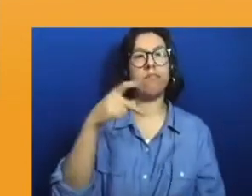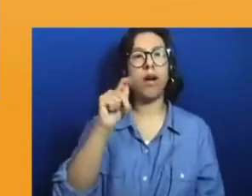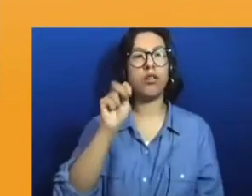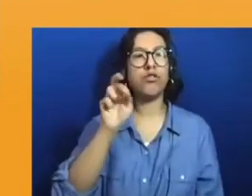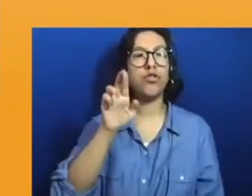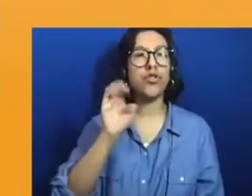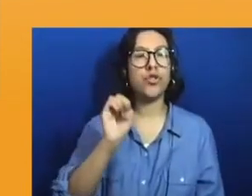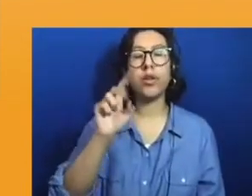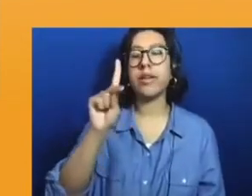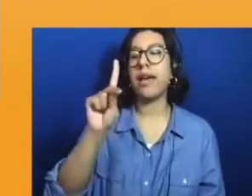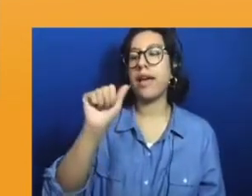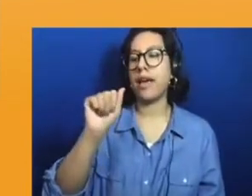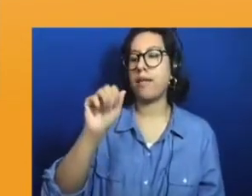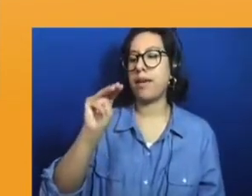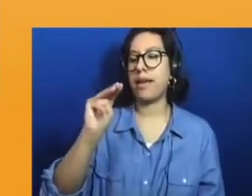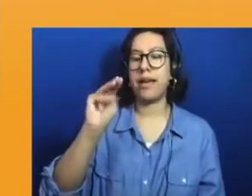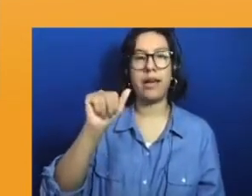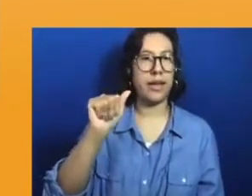Kamae.